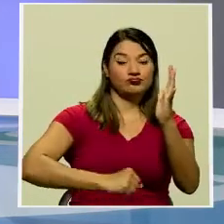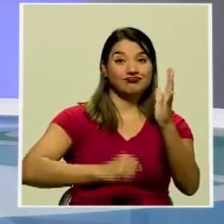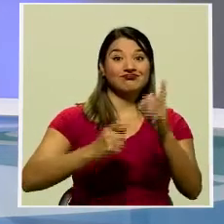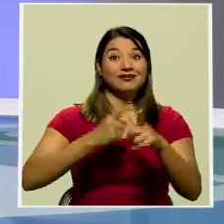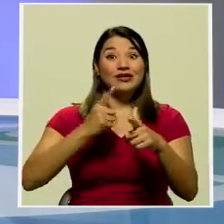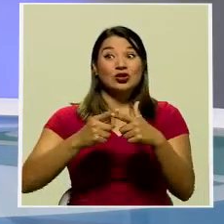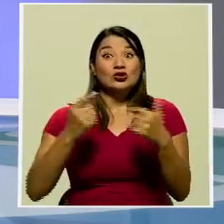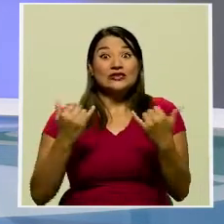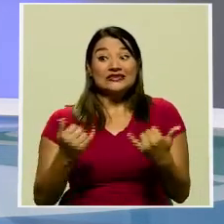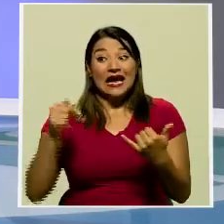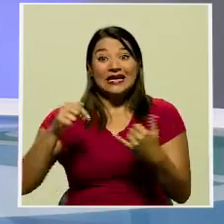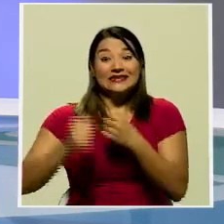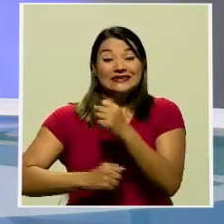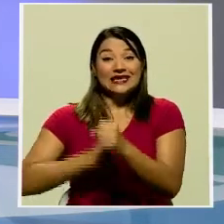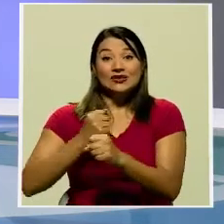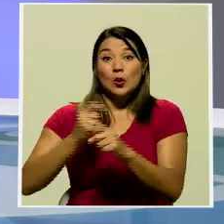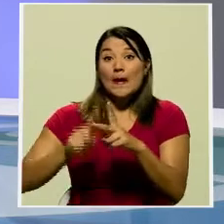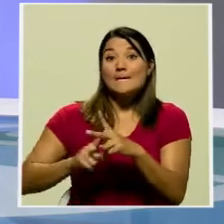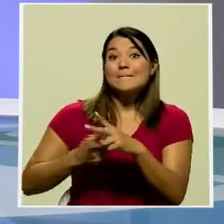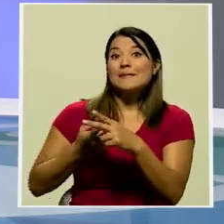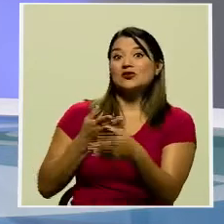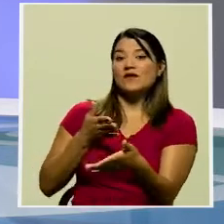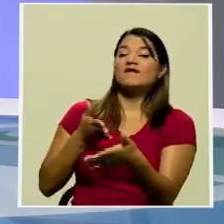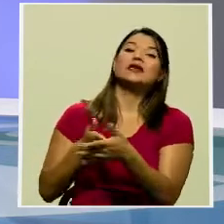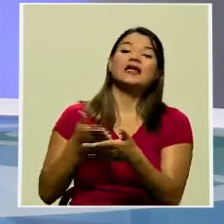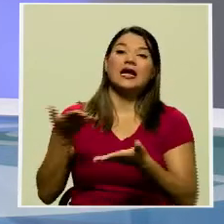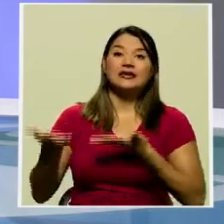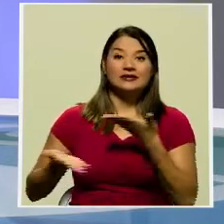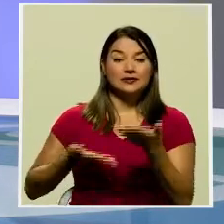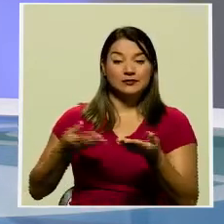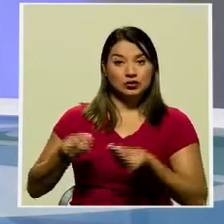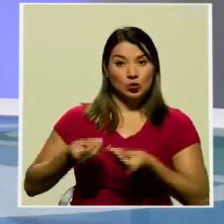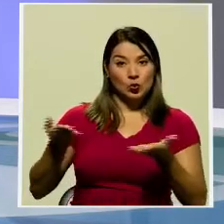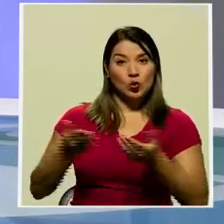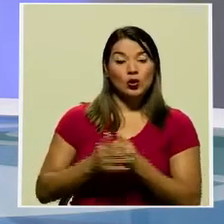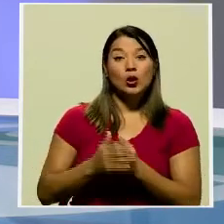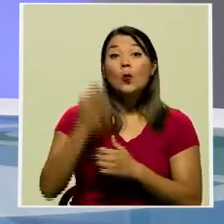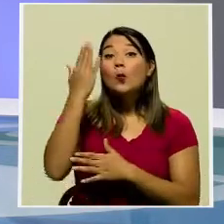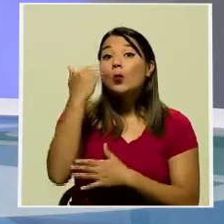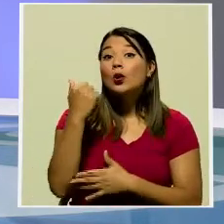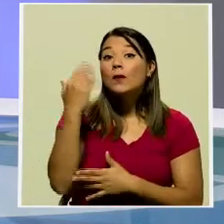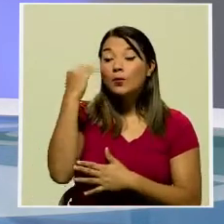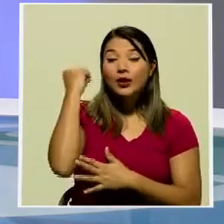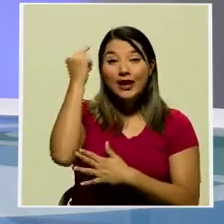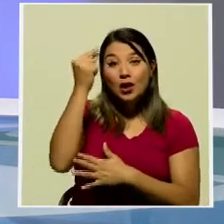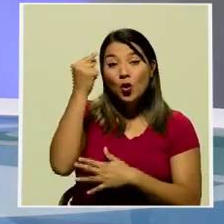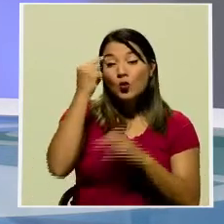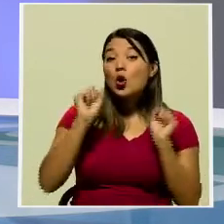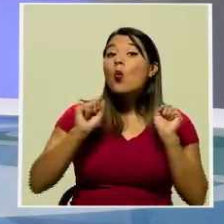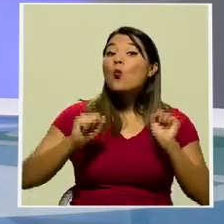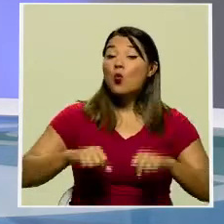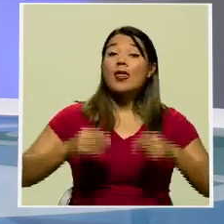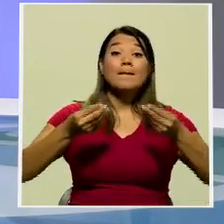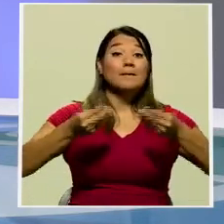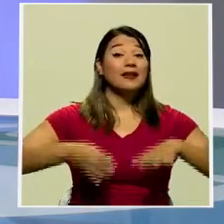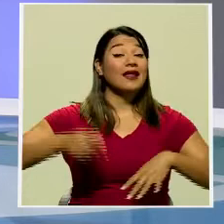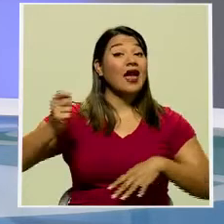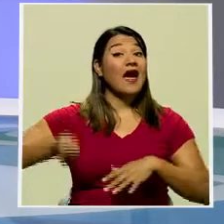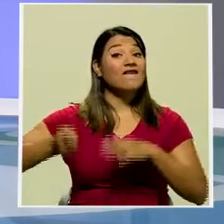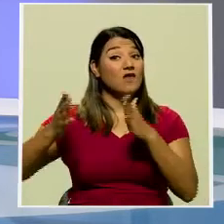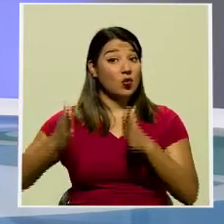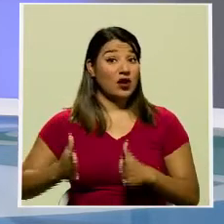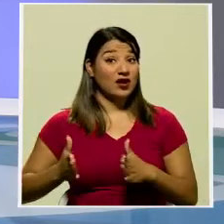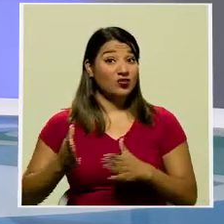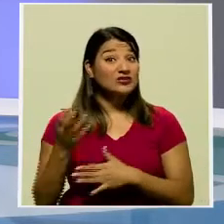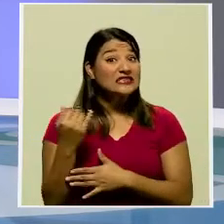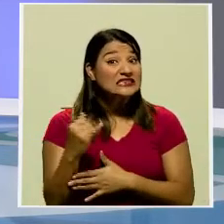primeras facturas al servicio público, ya que el Estado podría quedarse sin abogados si antes